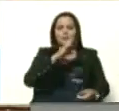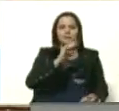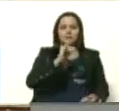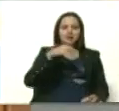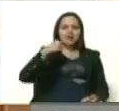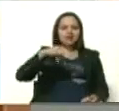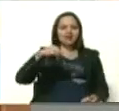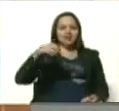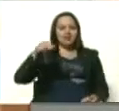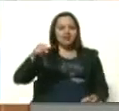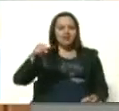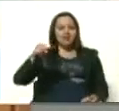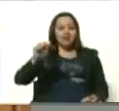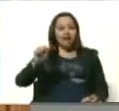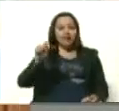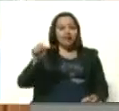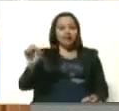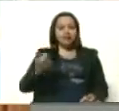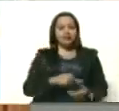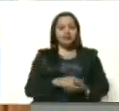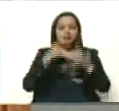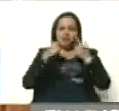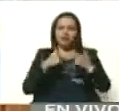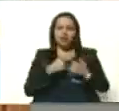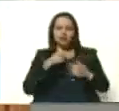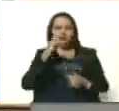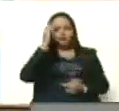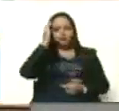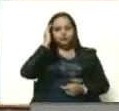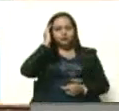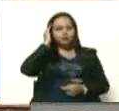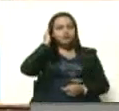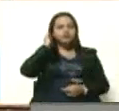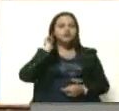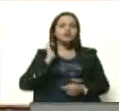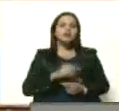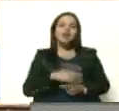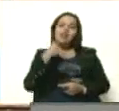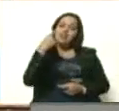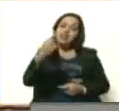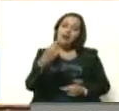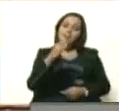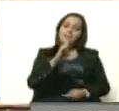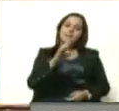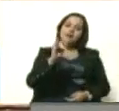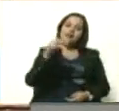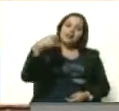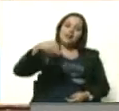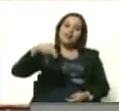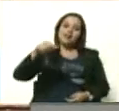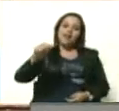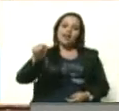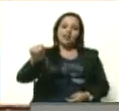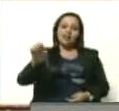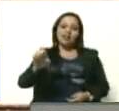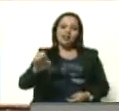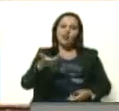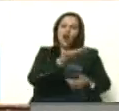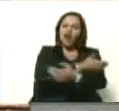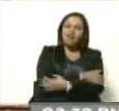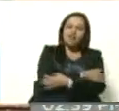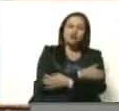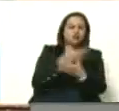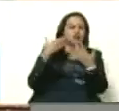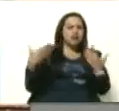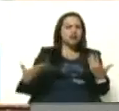Piñate. Y me dijo, dale a Piñate un abrazo inmenso, que lo